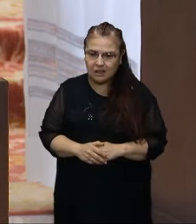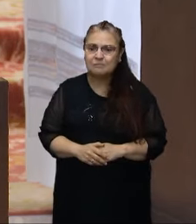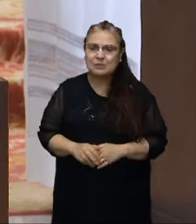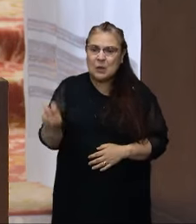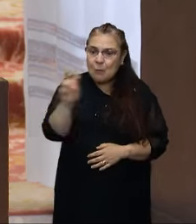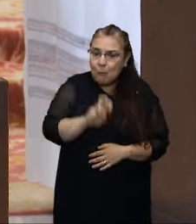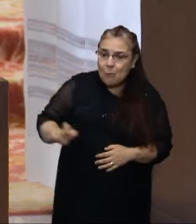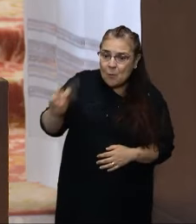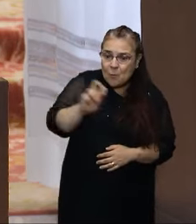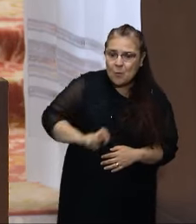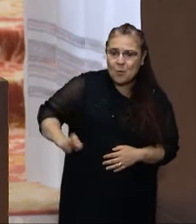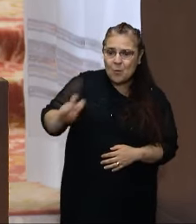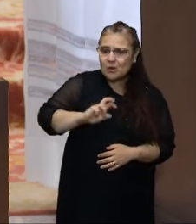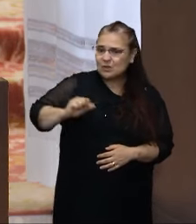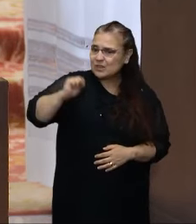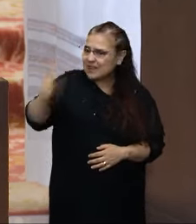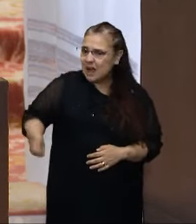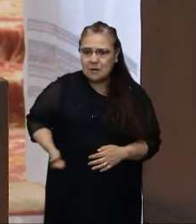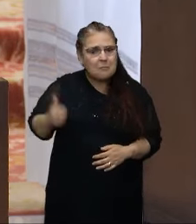buscan enriquecerse,